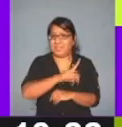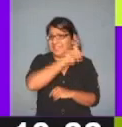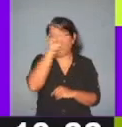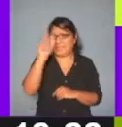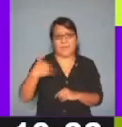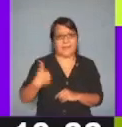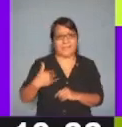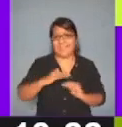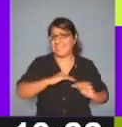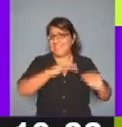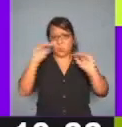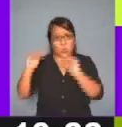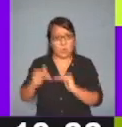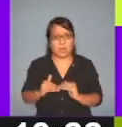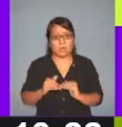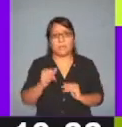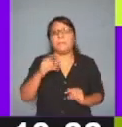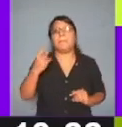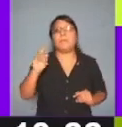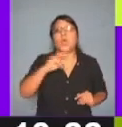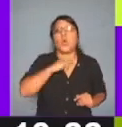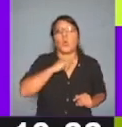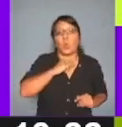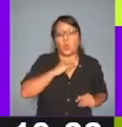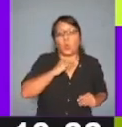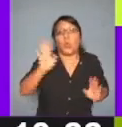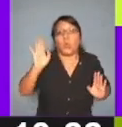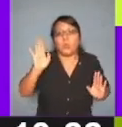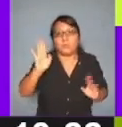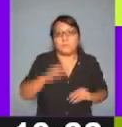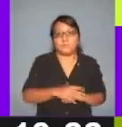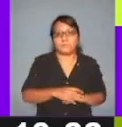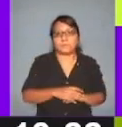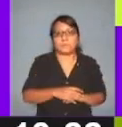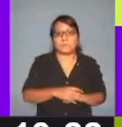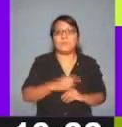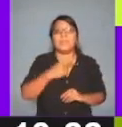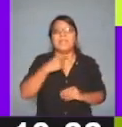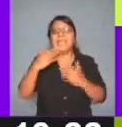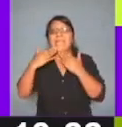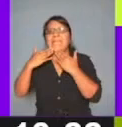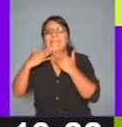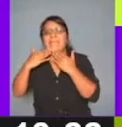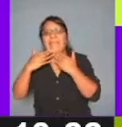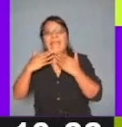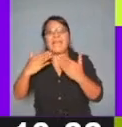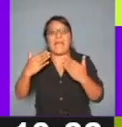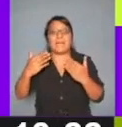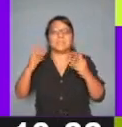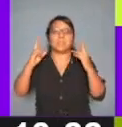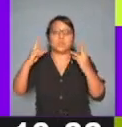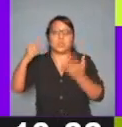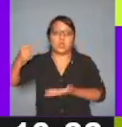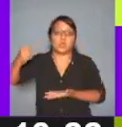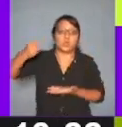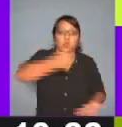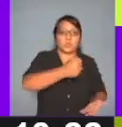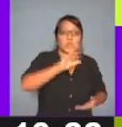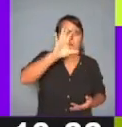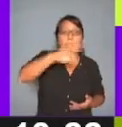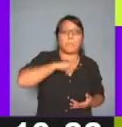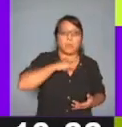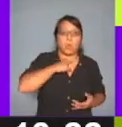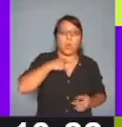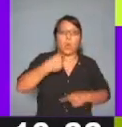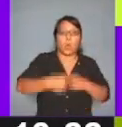el caso de Jujuy gracias a a los subsidios provinciales todavía podemos seguir manteniendo la